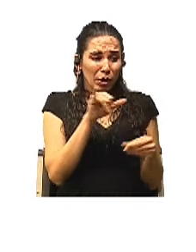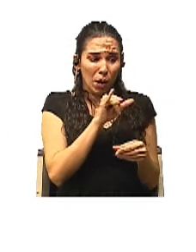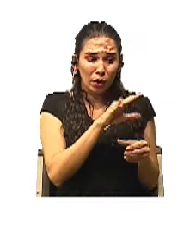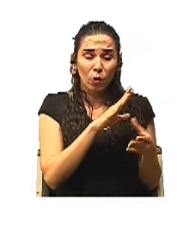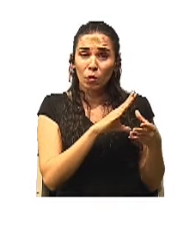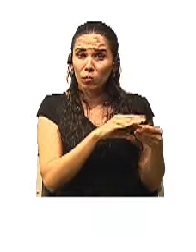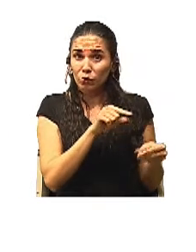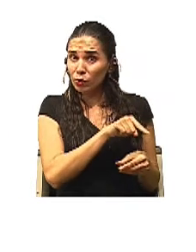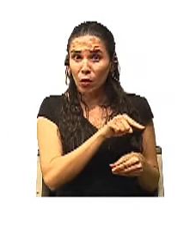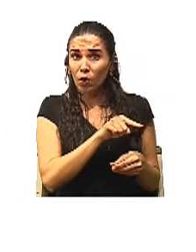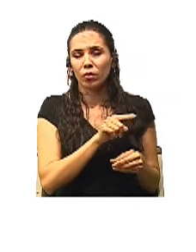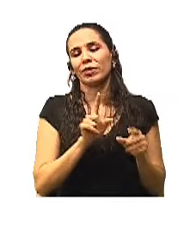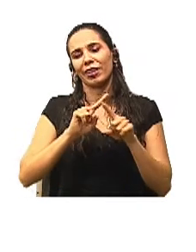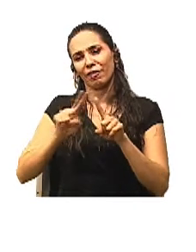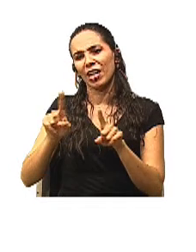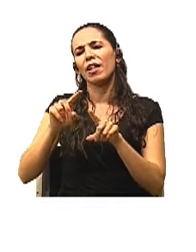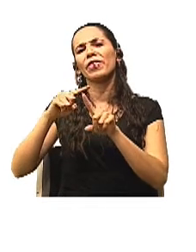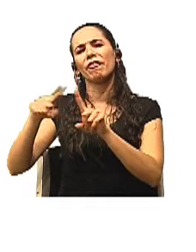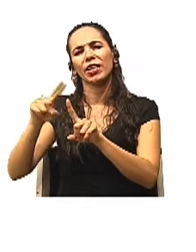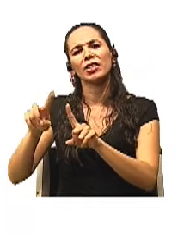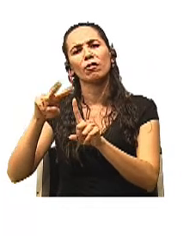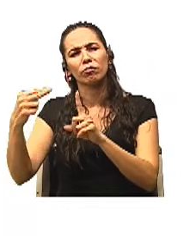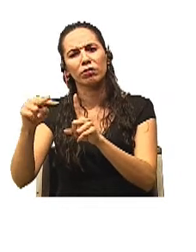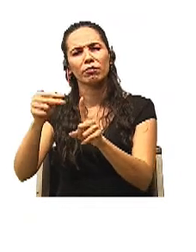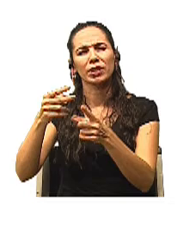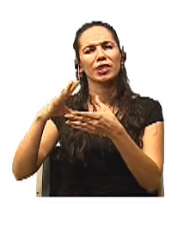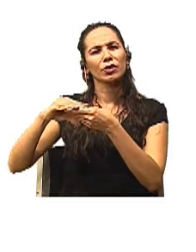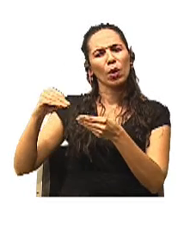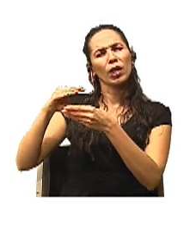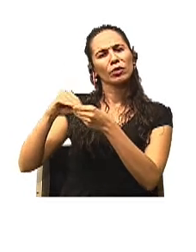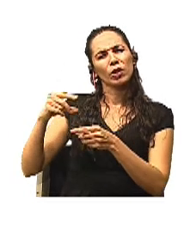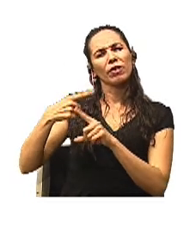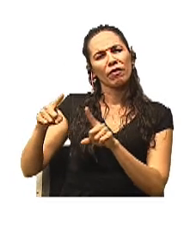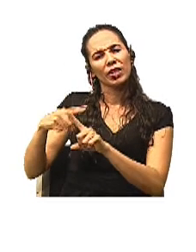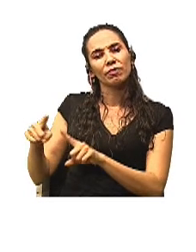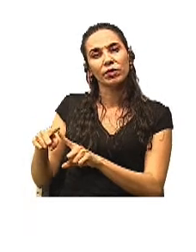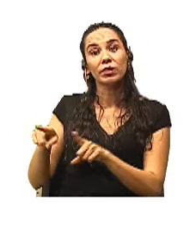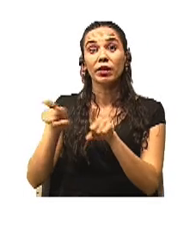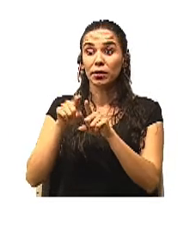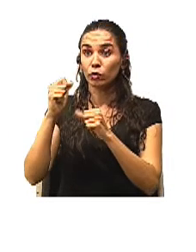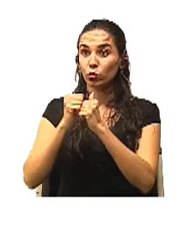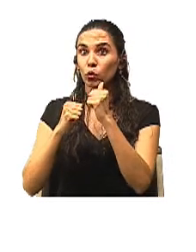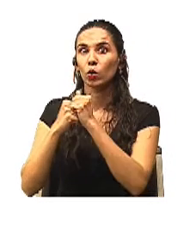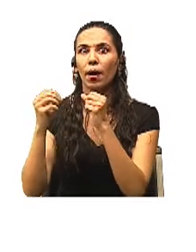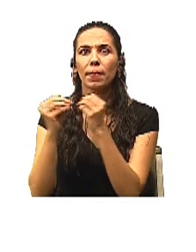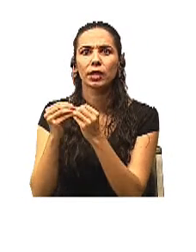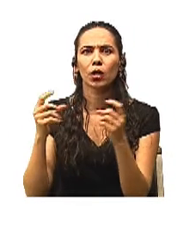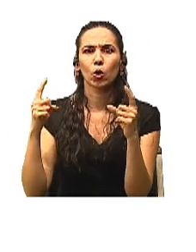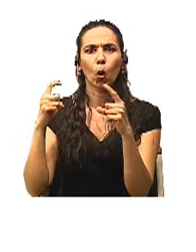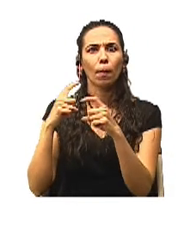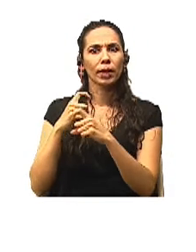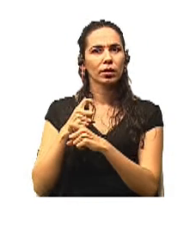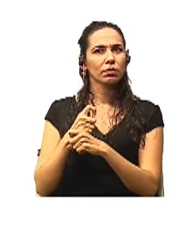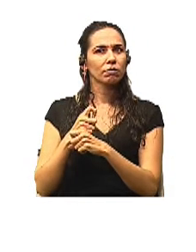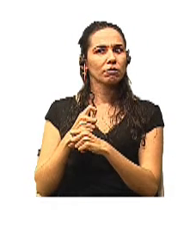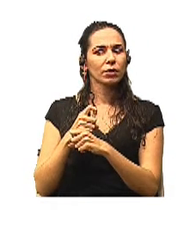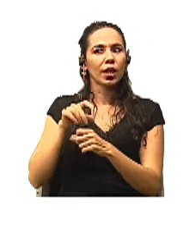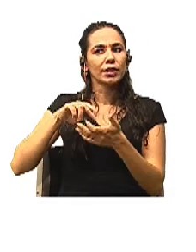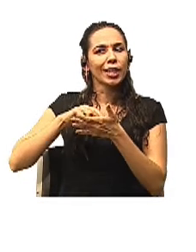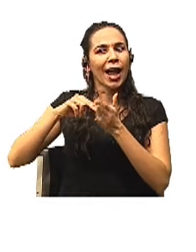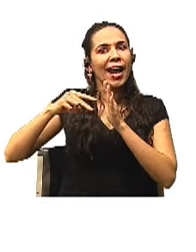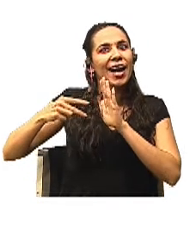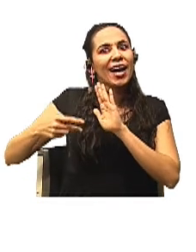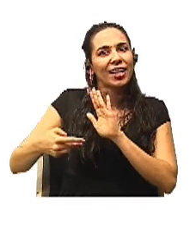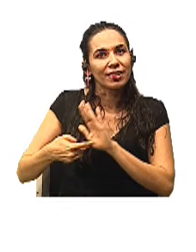de esa historia principal. Y finalmente su estructura es más compleja, es decir,